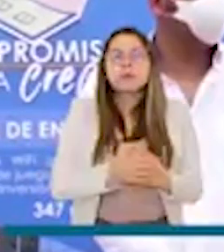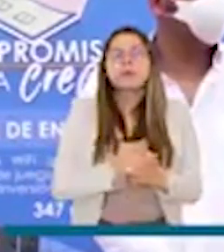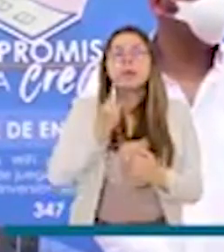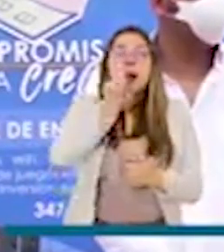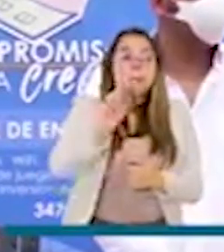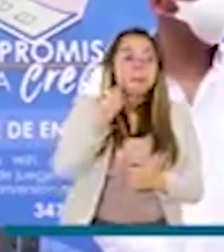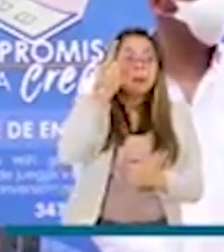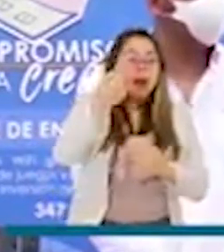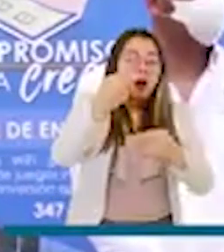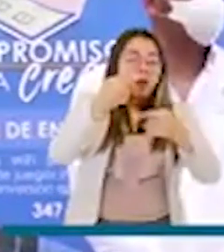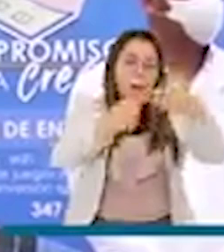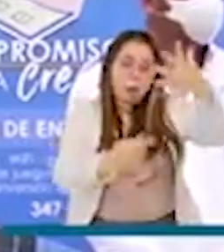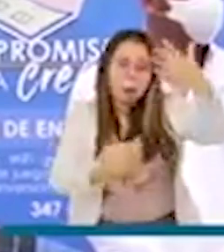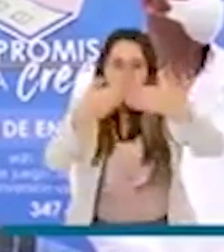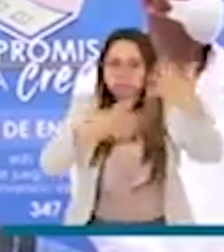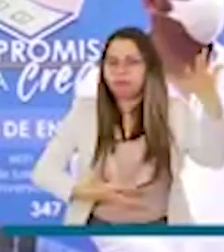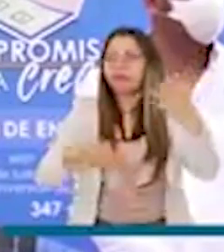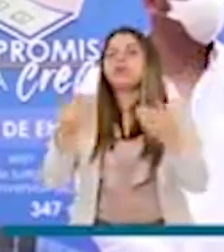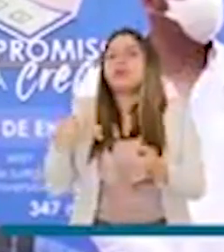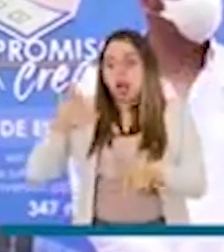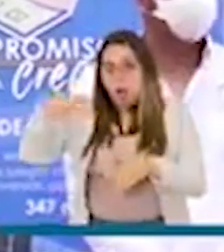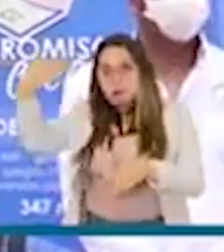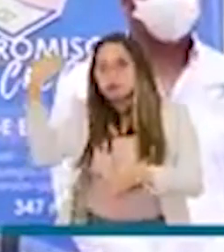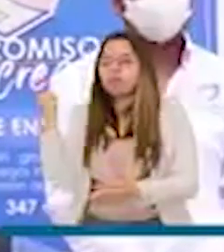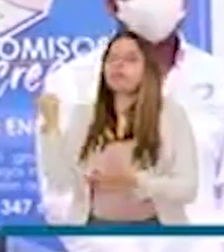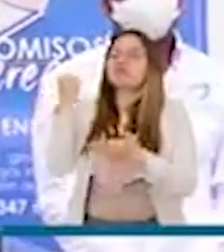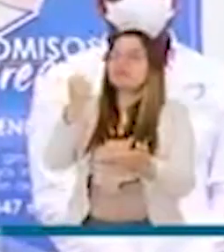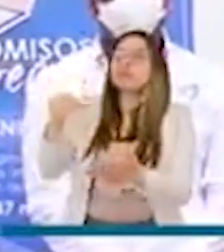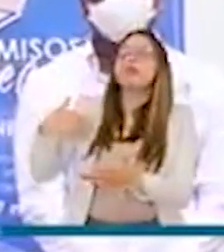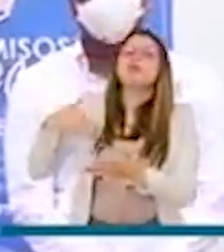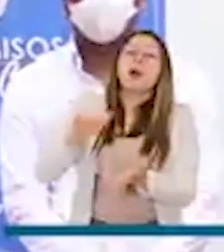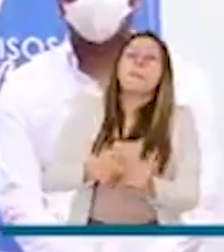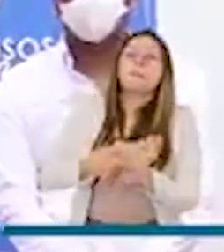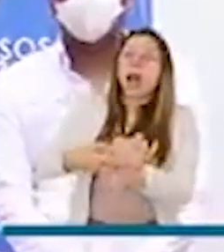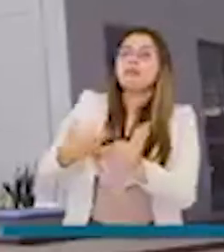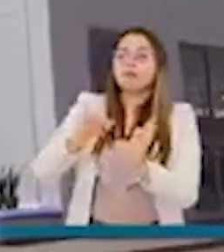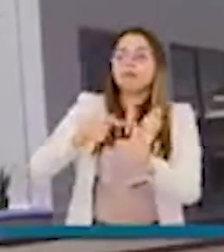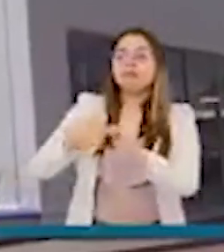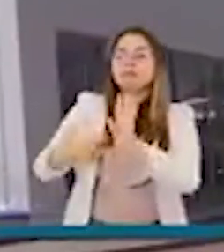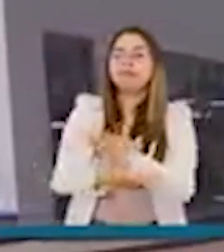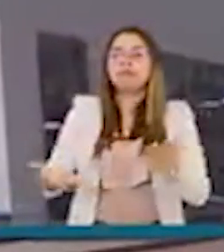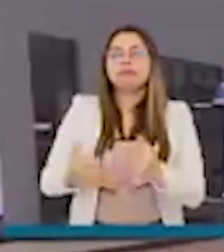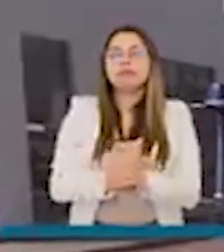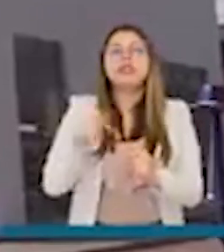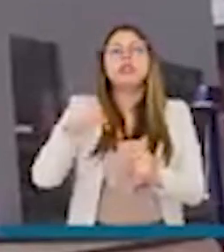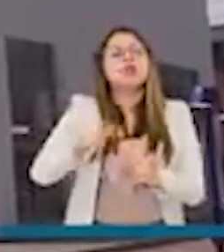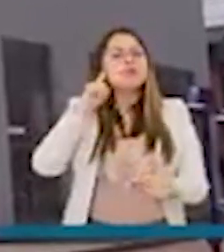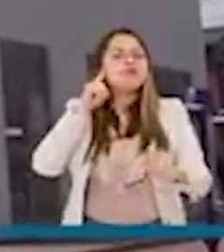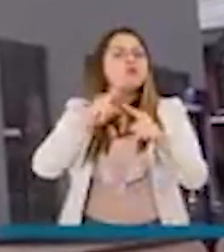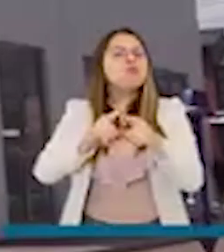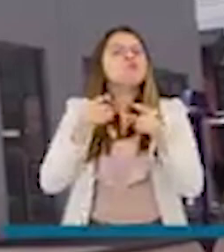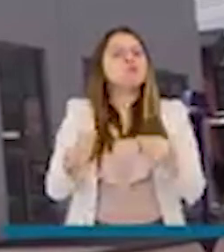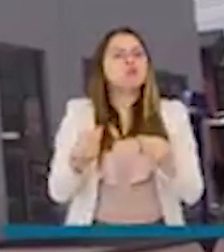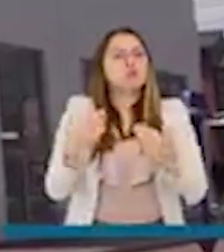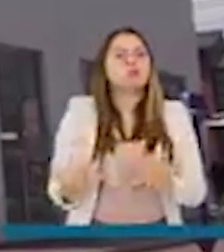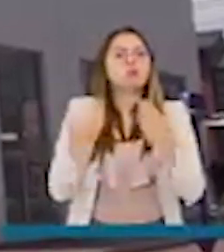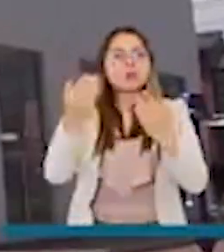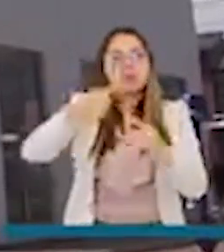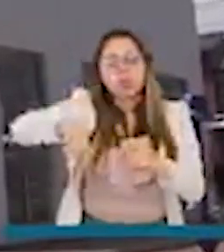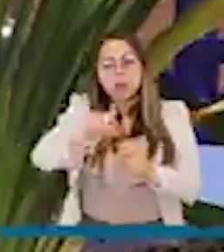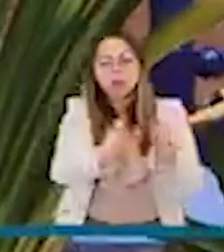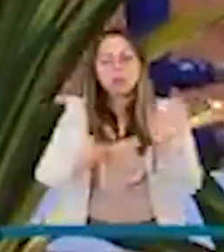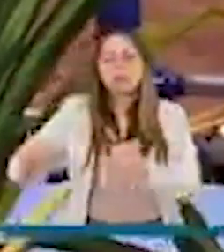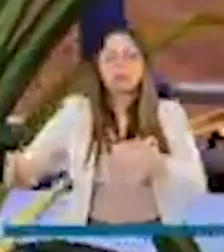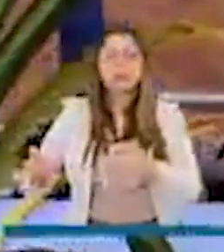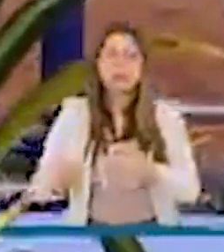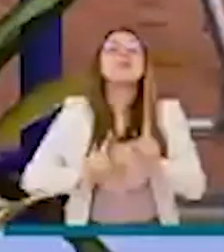el primero de muchos que vamos a entregar en nuestra administración una expansión multipropósito que beneficiará a